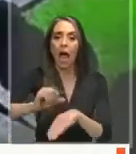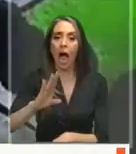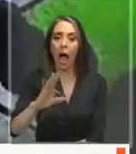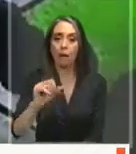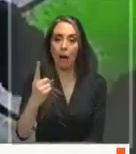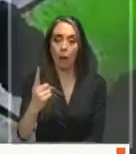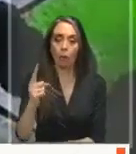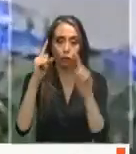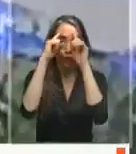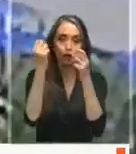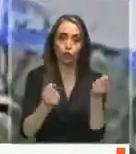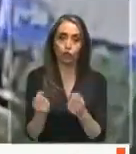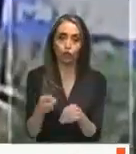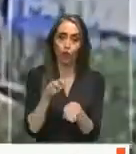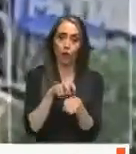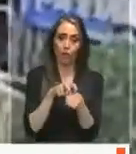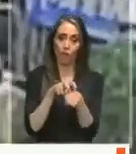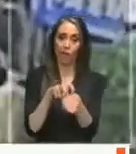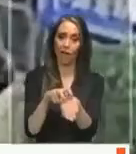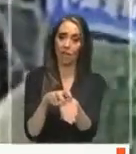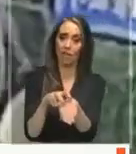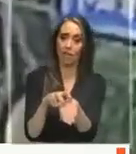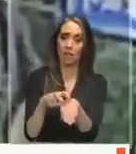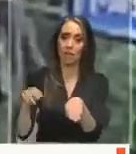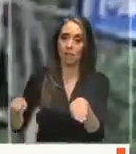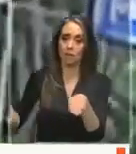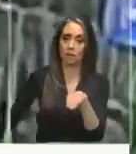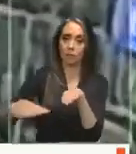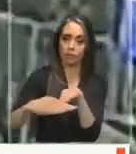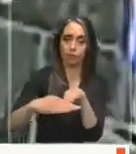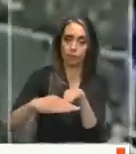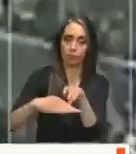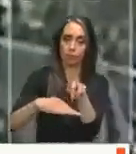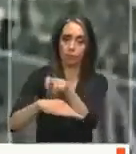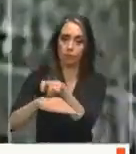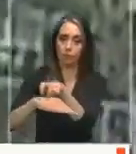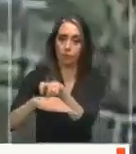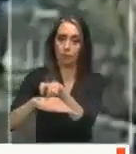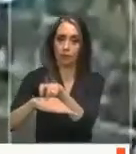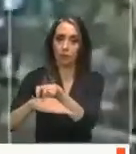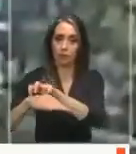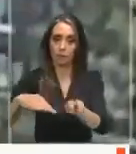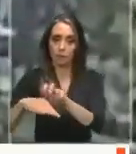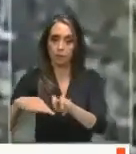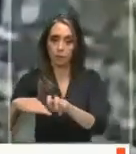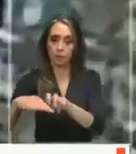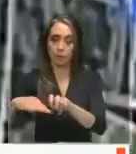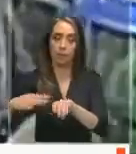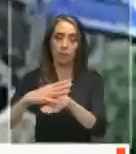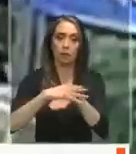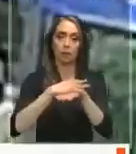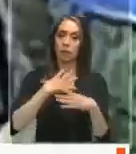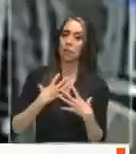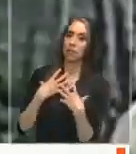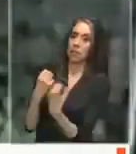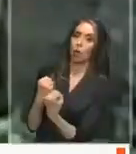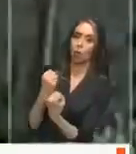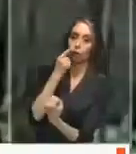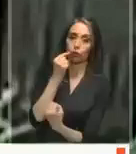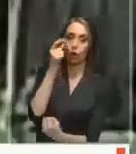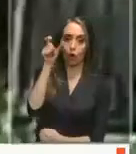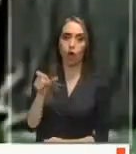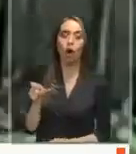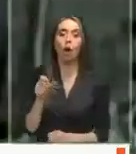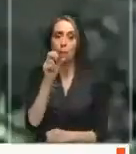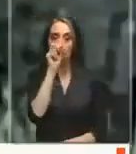su conductor habría sido secuestrado por un grupo de sujetos que impidieron su paso con otro vehículo. Un nochero del